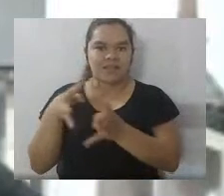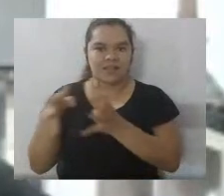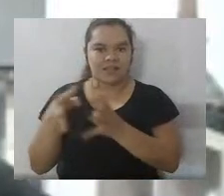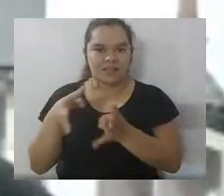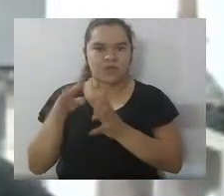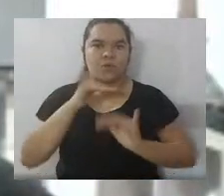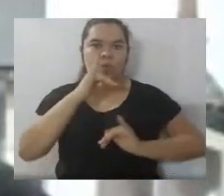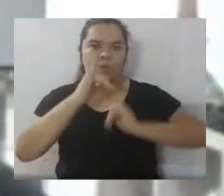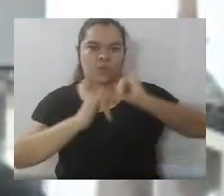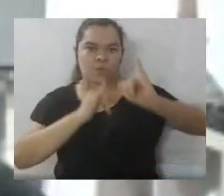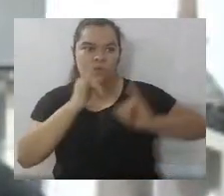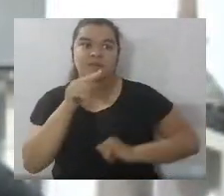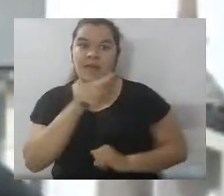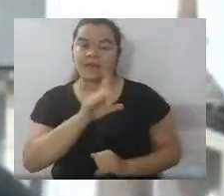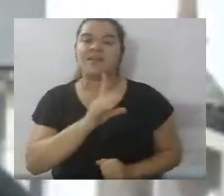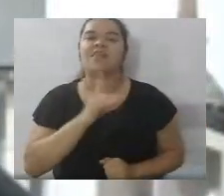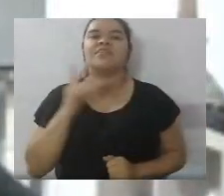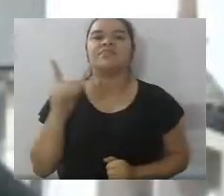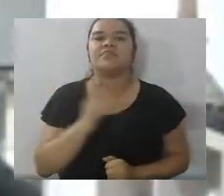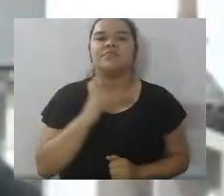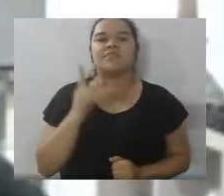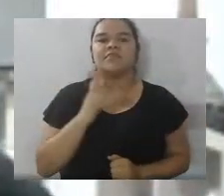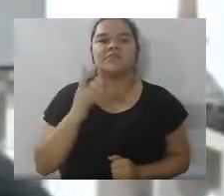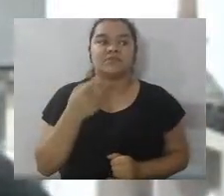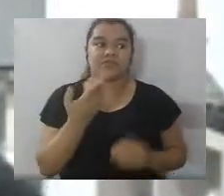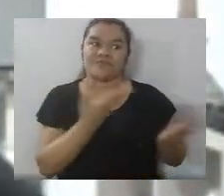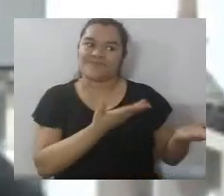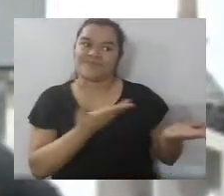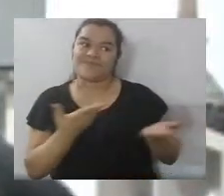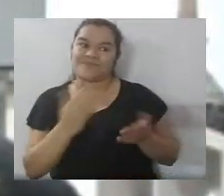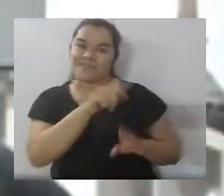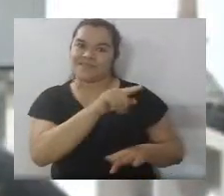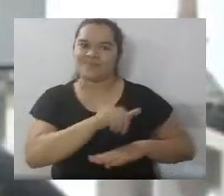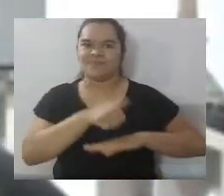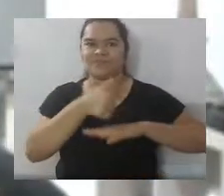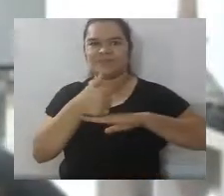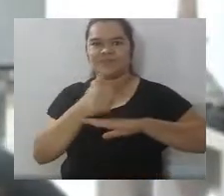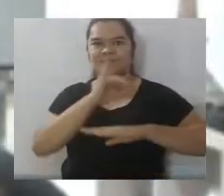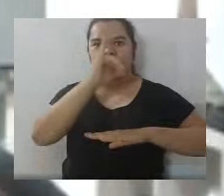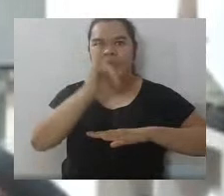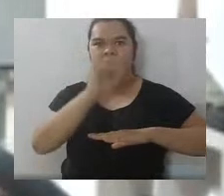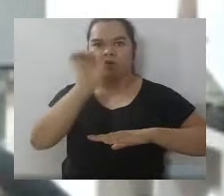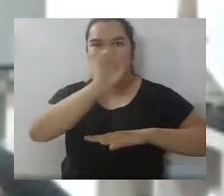carrera y bueno, a partir de ahora le damos la bienvenida y tiene la palabra.